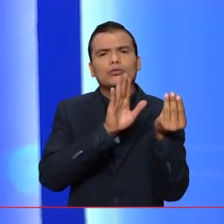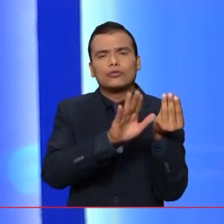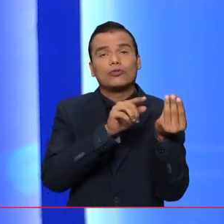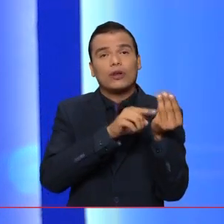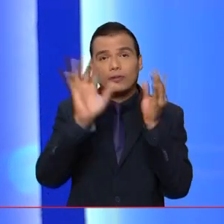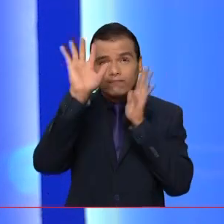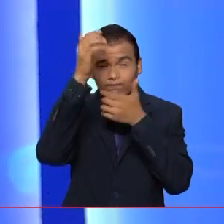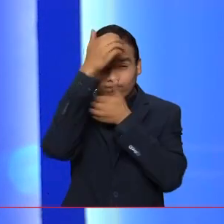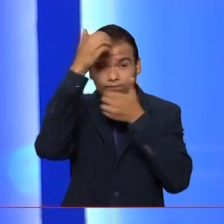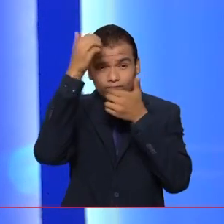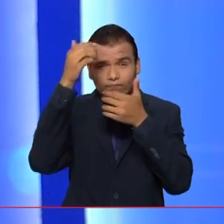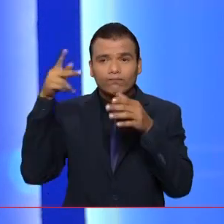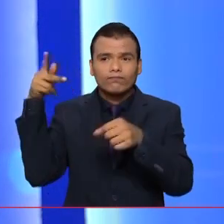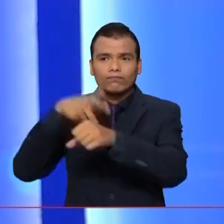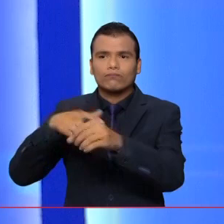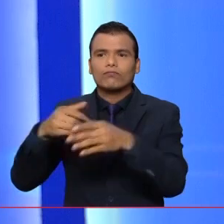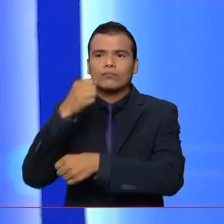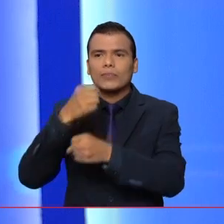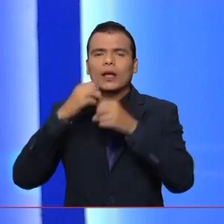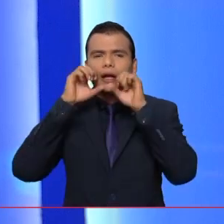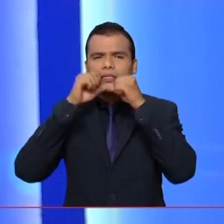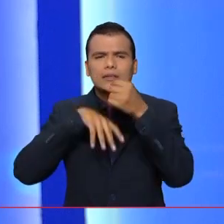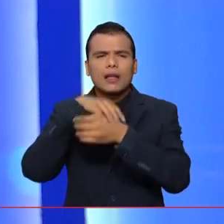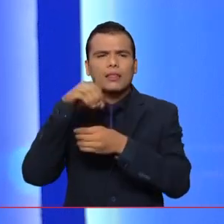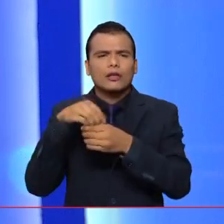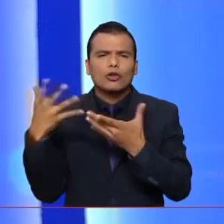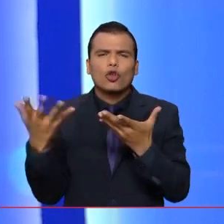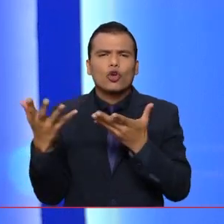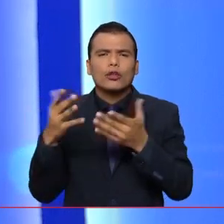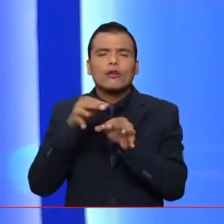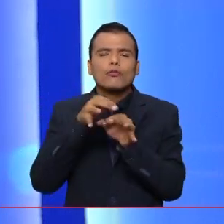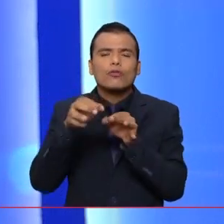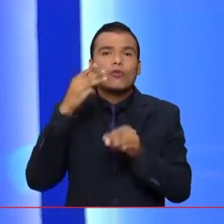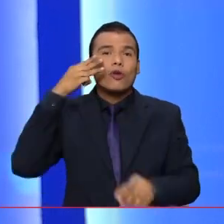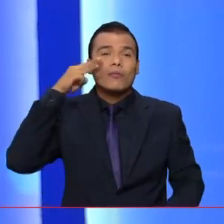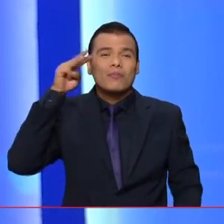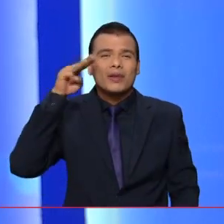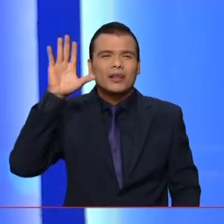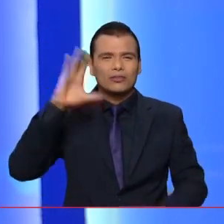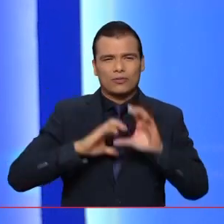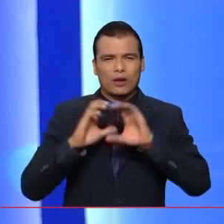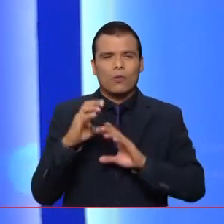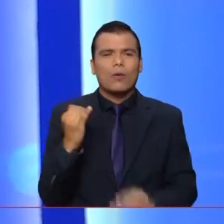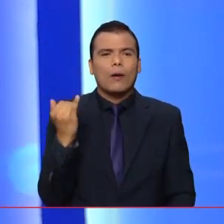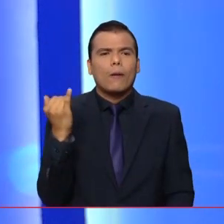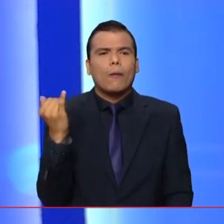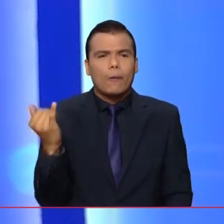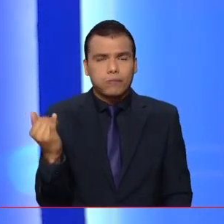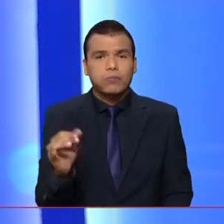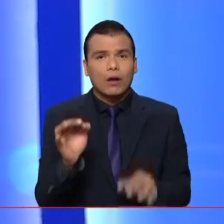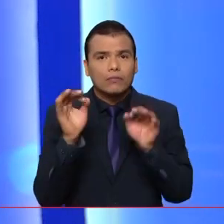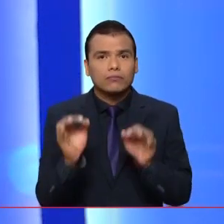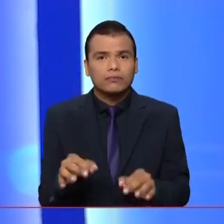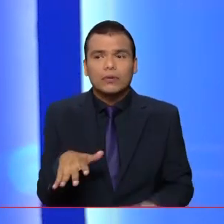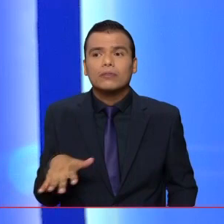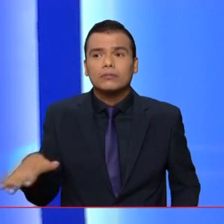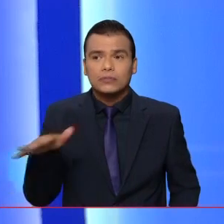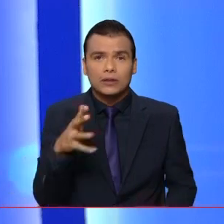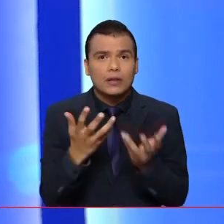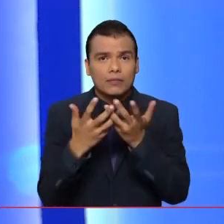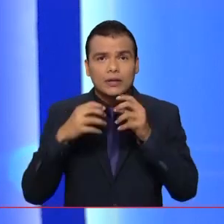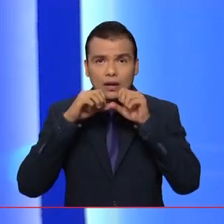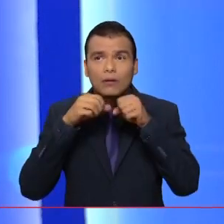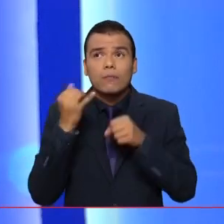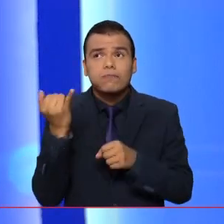contra trabajadores de la caña en el municipio de Miranda, Cauca. El incidente, que tuvo lugar en un reconocido ingenio azucarero,